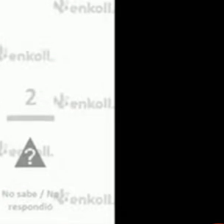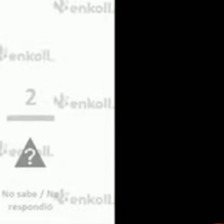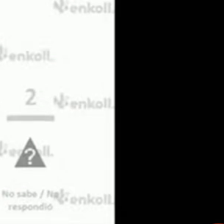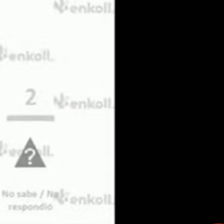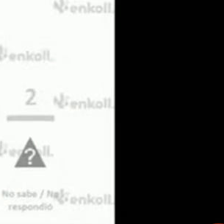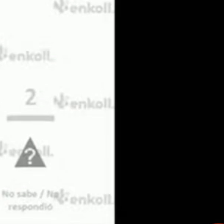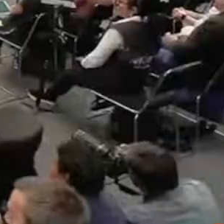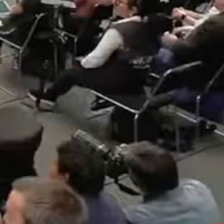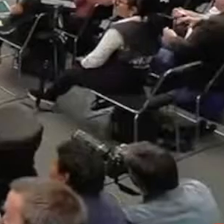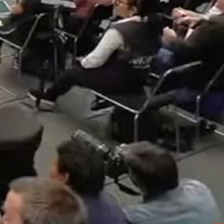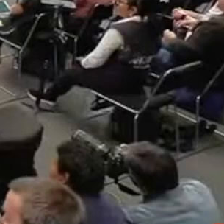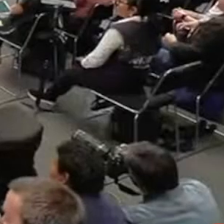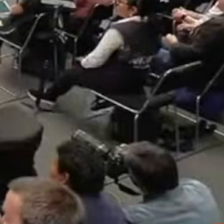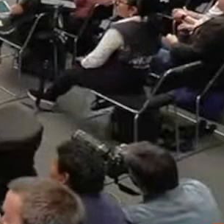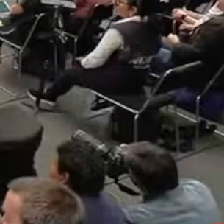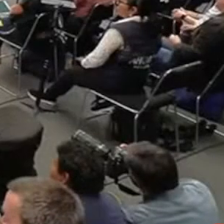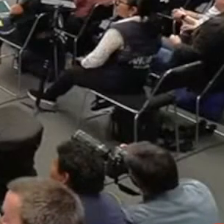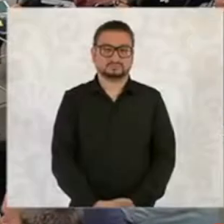Ponce.